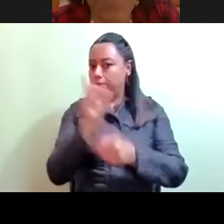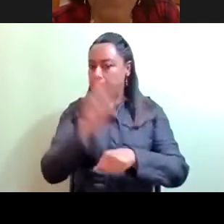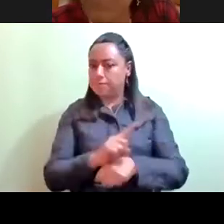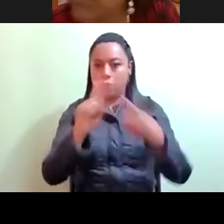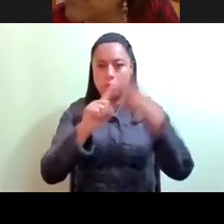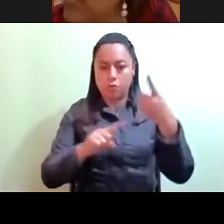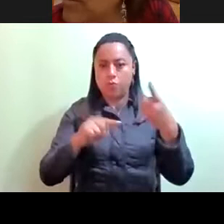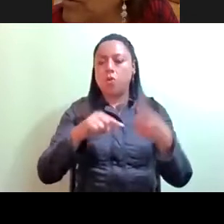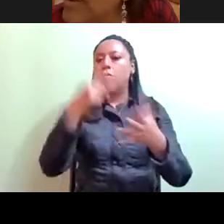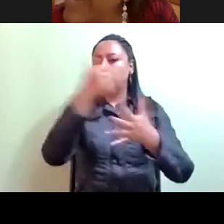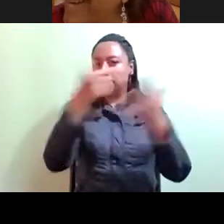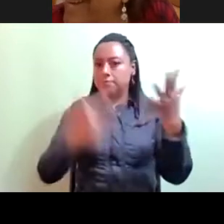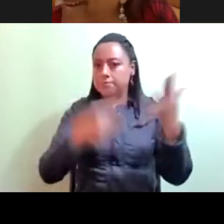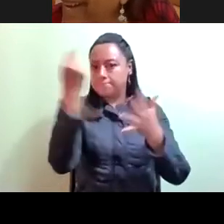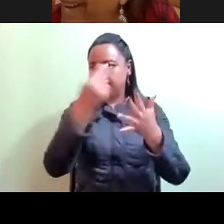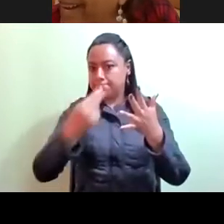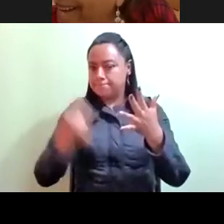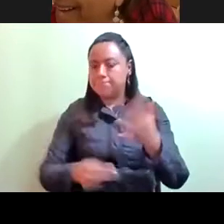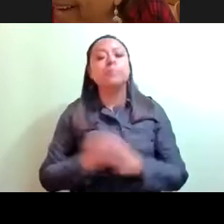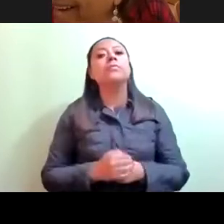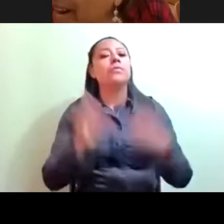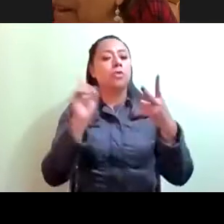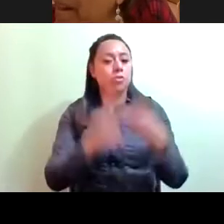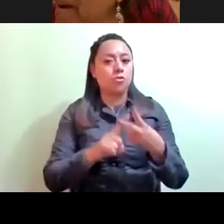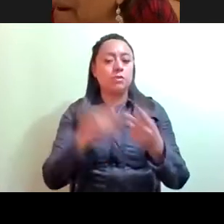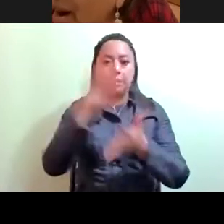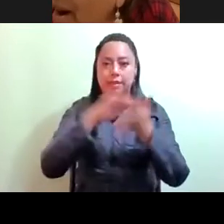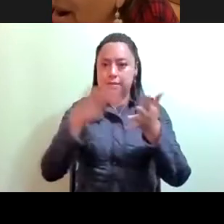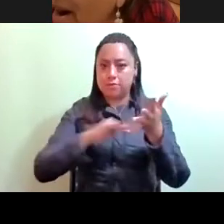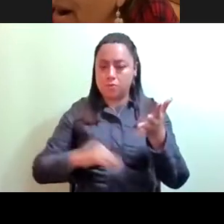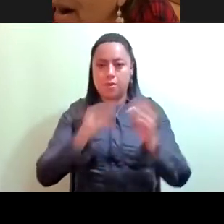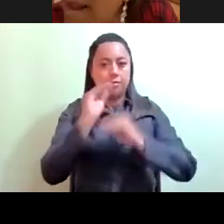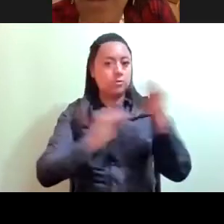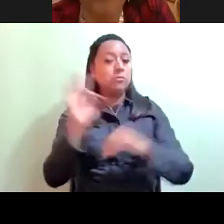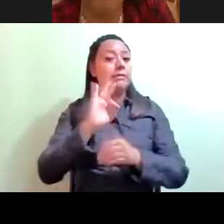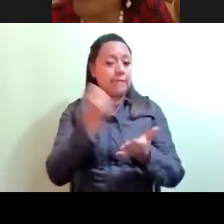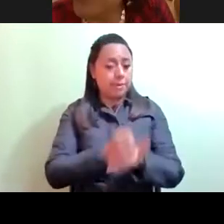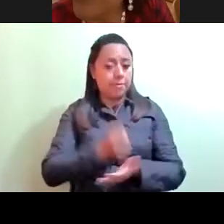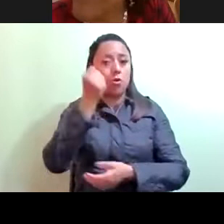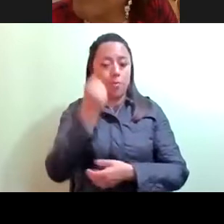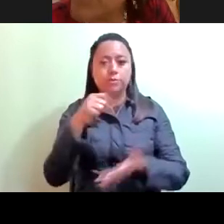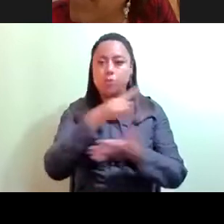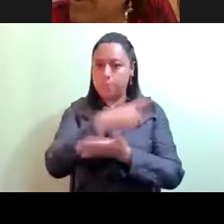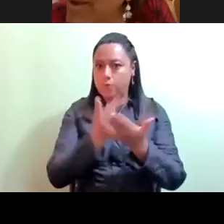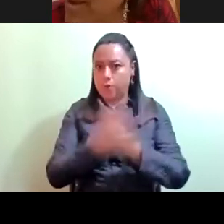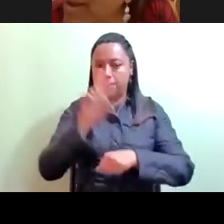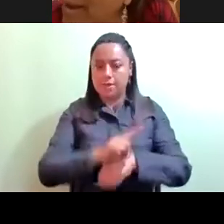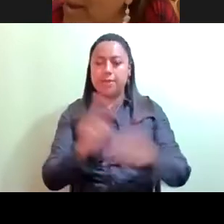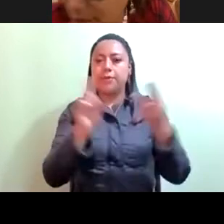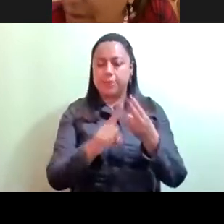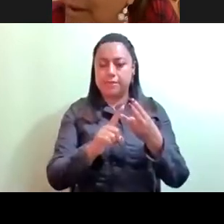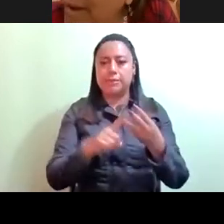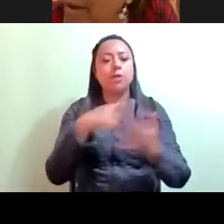lista de asistencia. Dos, lectura, discusión y en su caso aprobación del orden del día. Tres, orden del día de la sesión